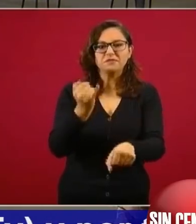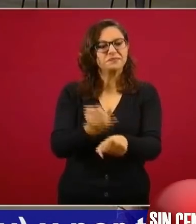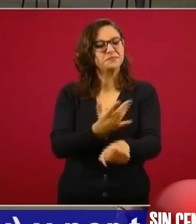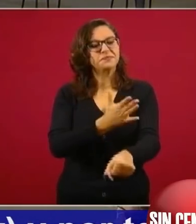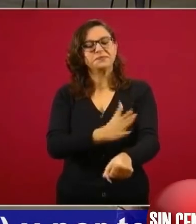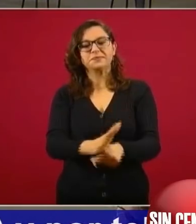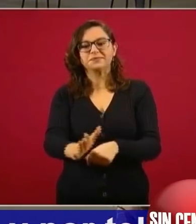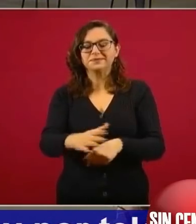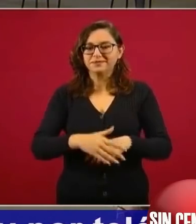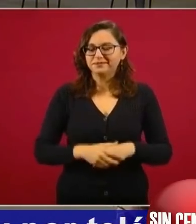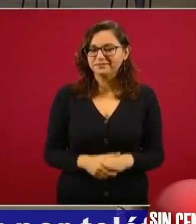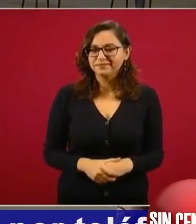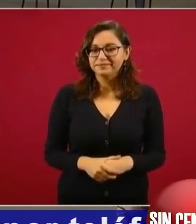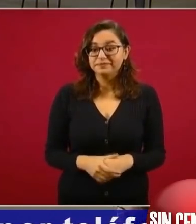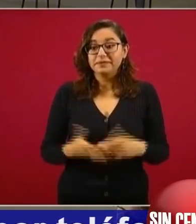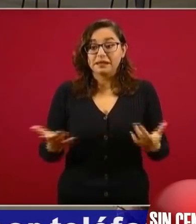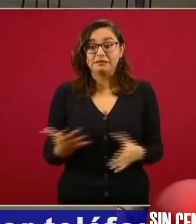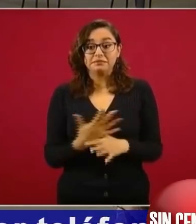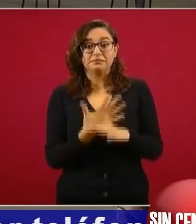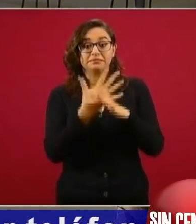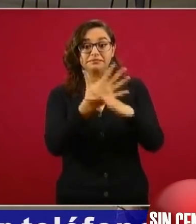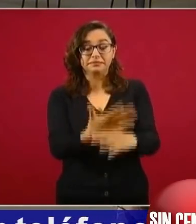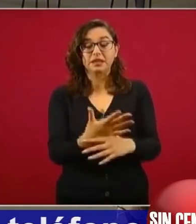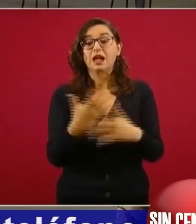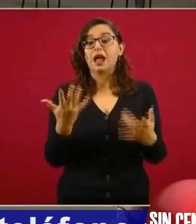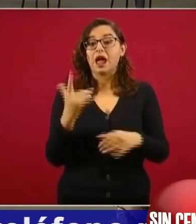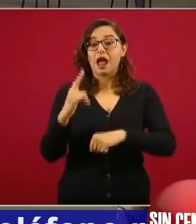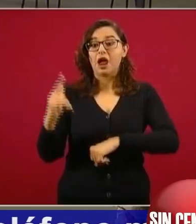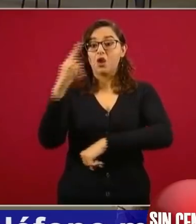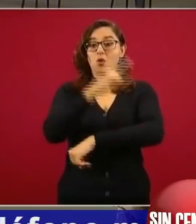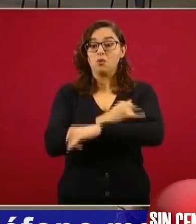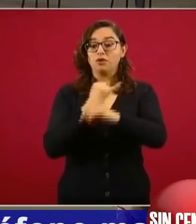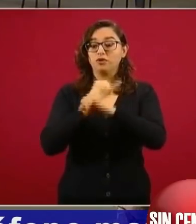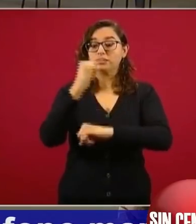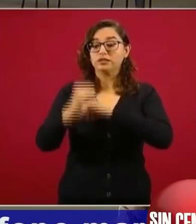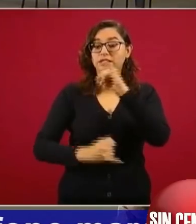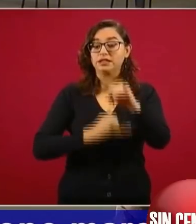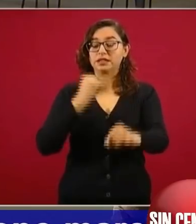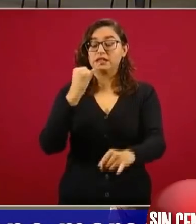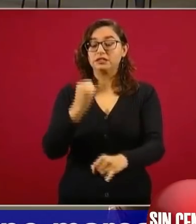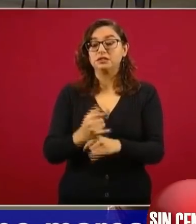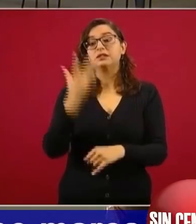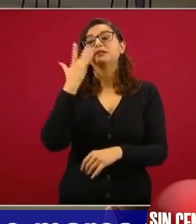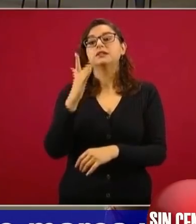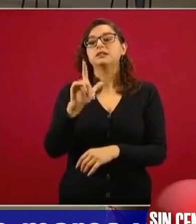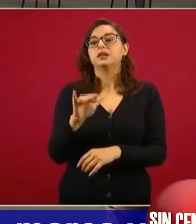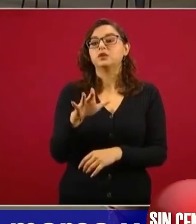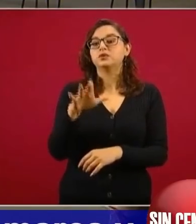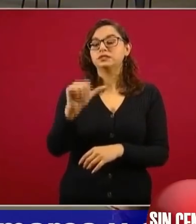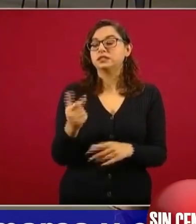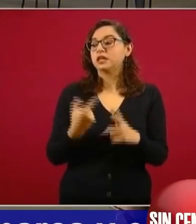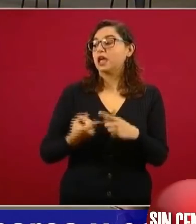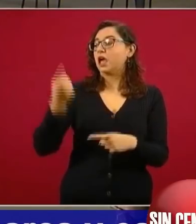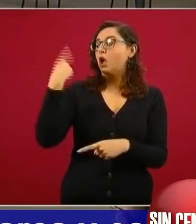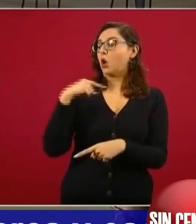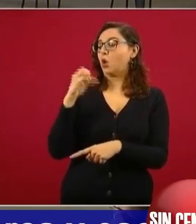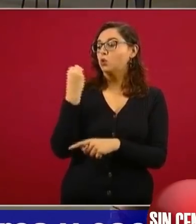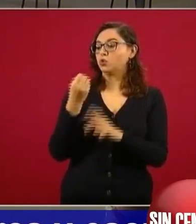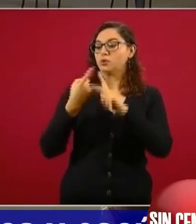El texto cita que el Aeropuerto Internacional de Santa Lucía empezó a construirse desde octubre pasado, pero los estudios